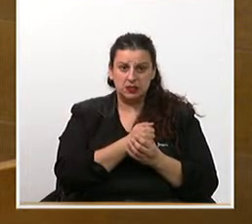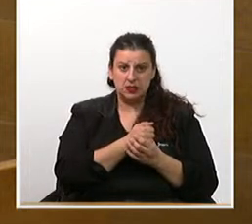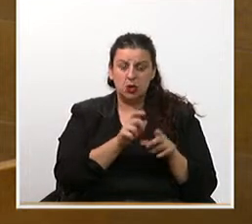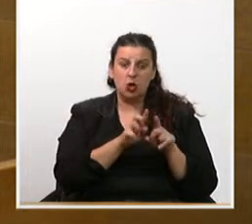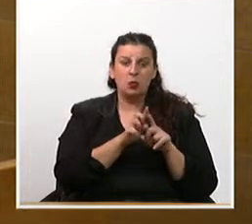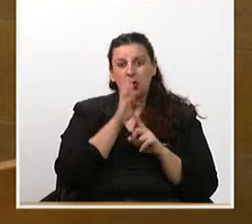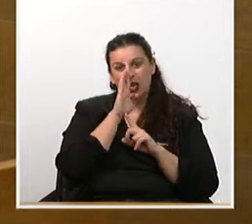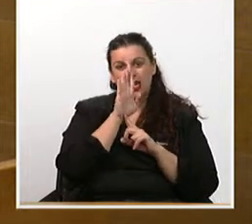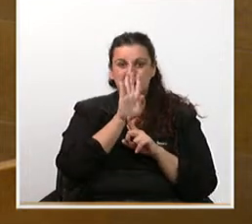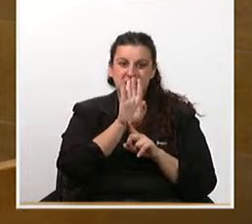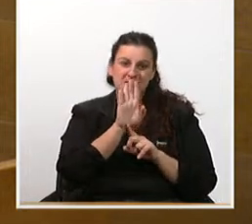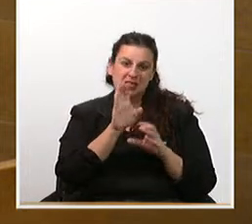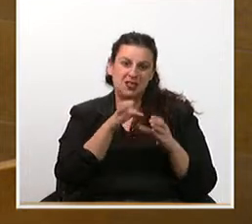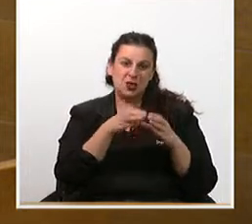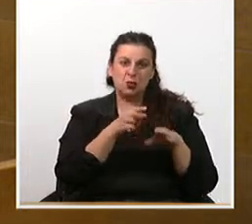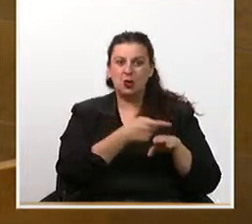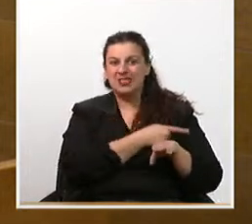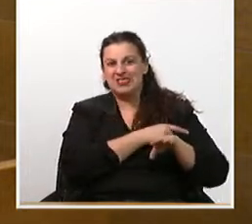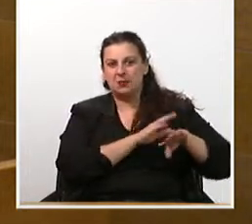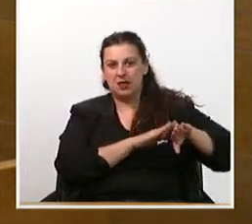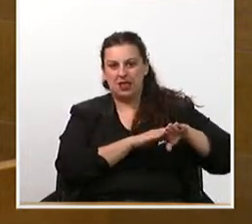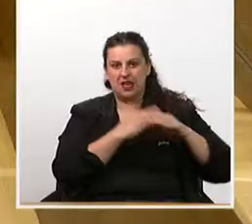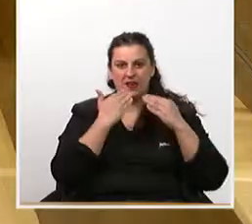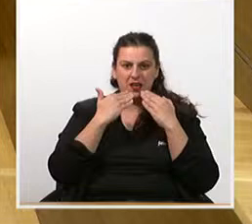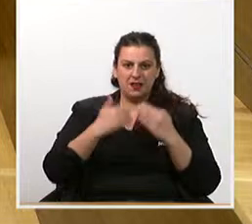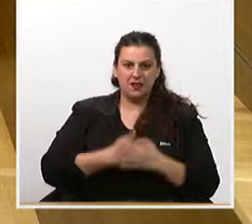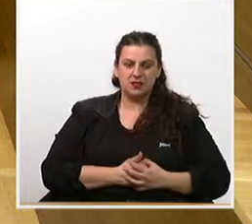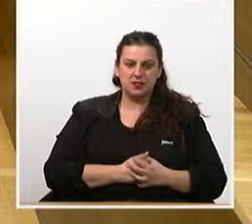representantes de un partido de extrema izquierda Muchas